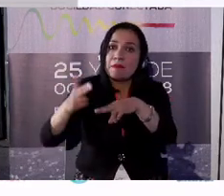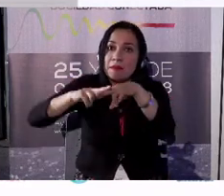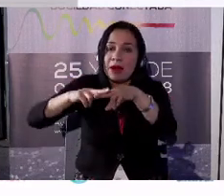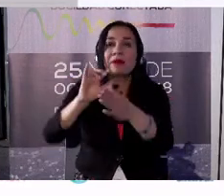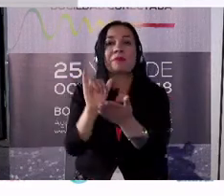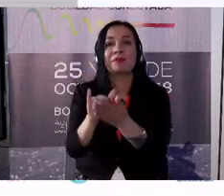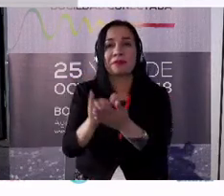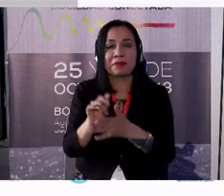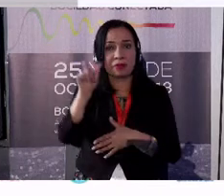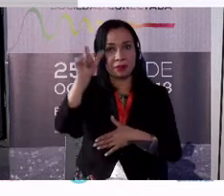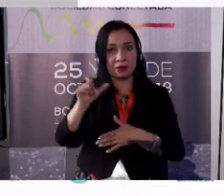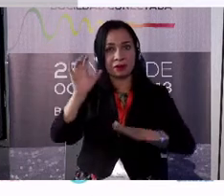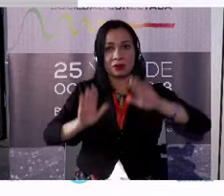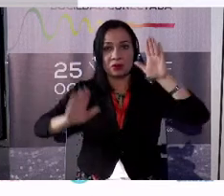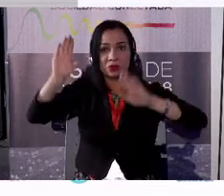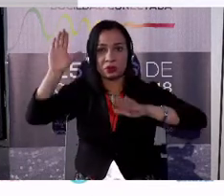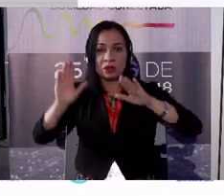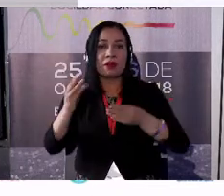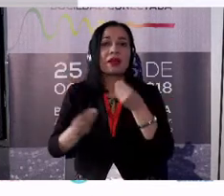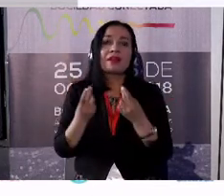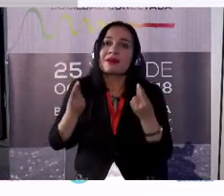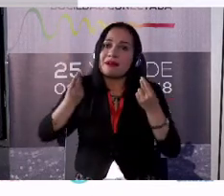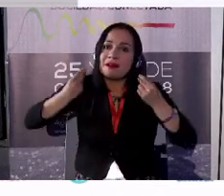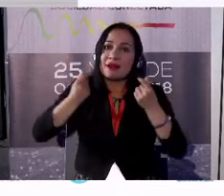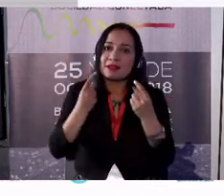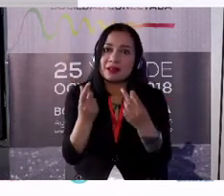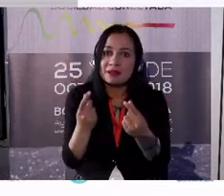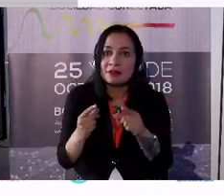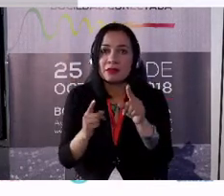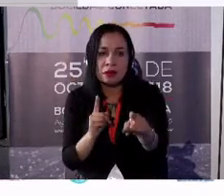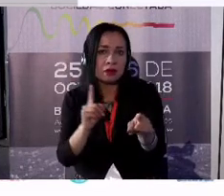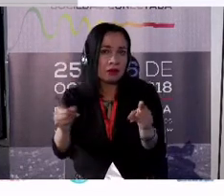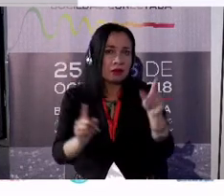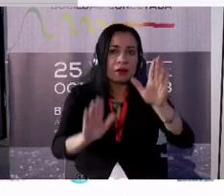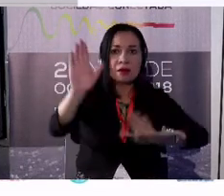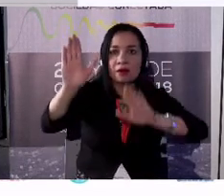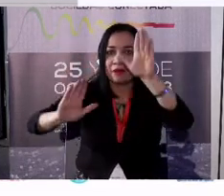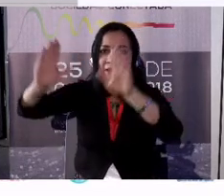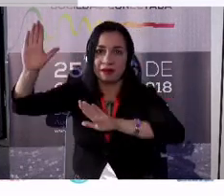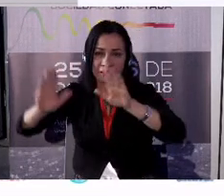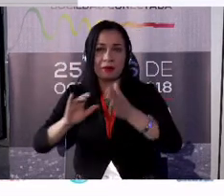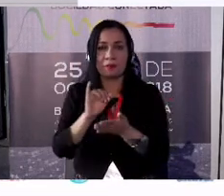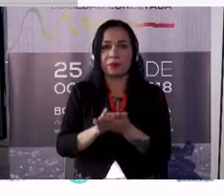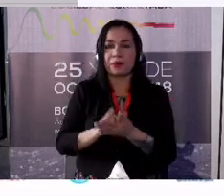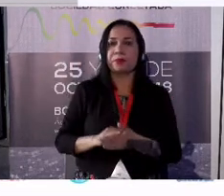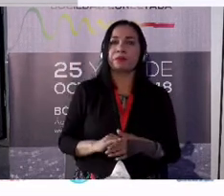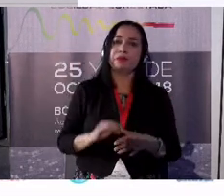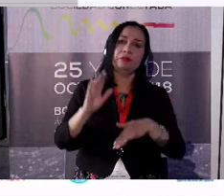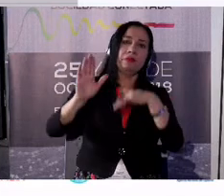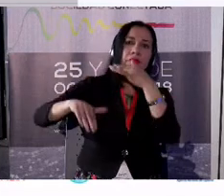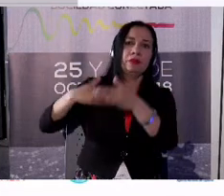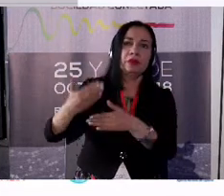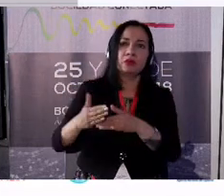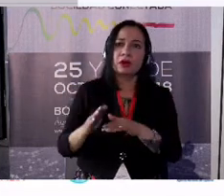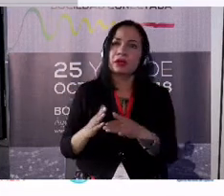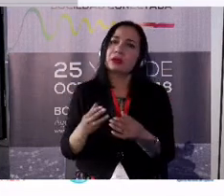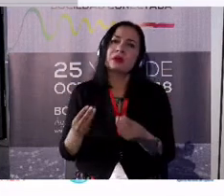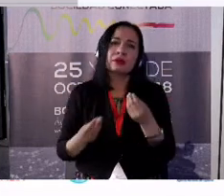subastador empieza a acelerar la finalización de la subasta. Eventualmente